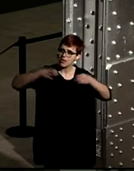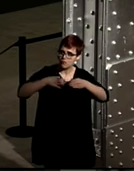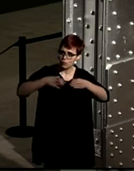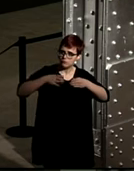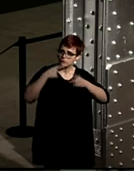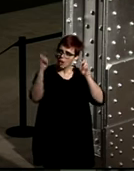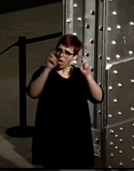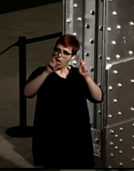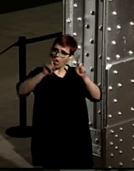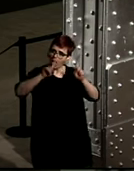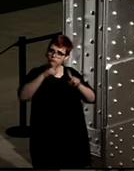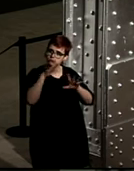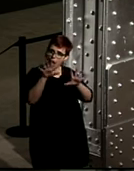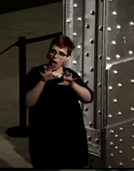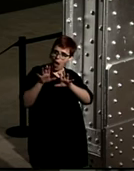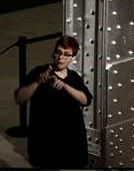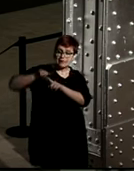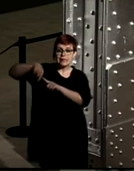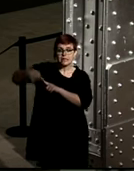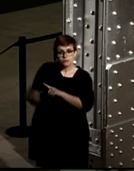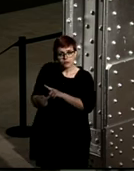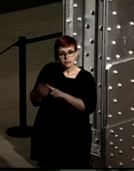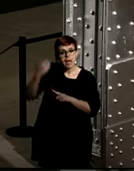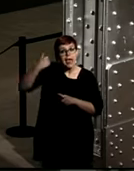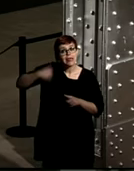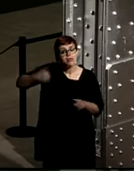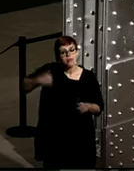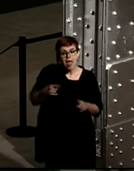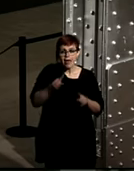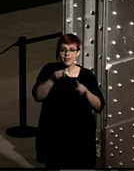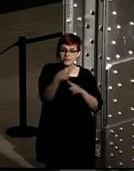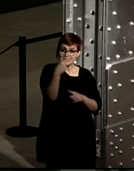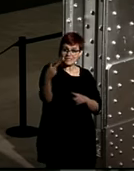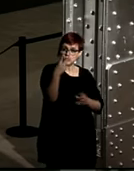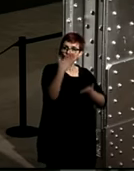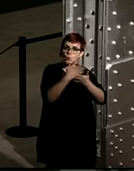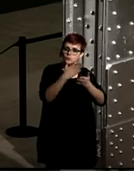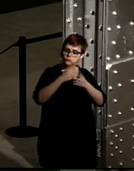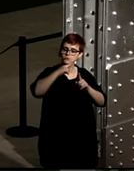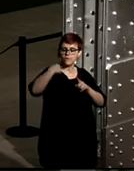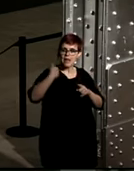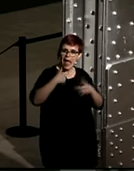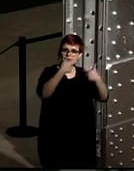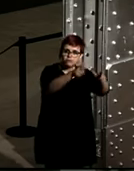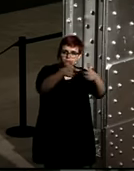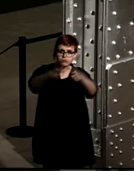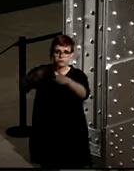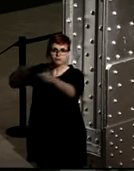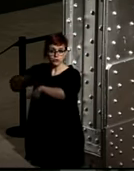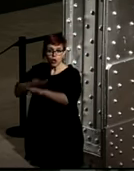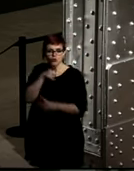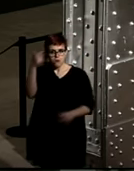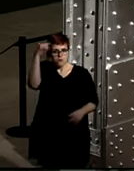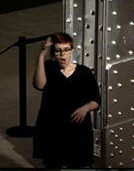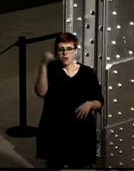asunto, y segundo, el conocimiento de las especialidades de los demás. Es decir, igual vas con vocación